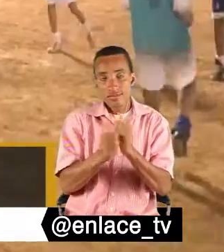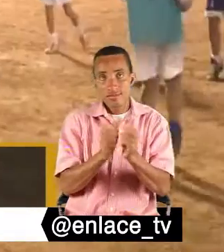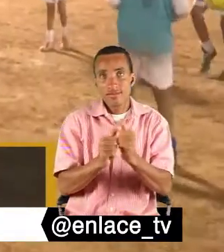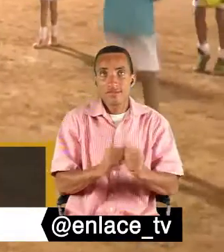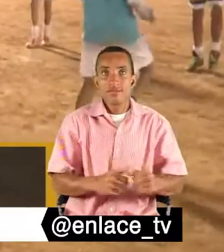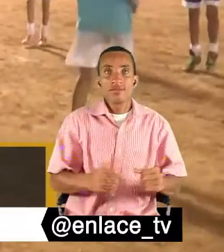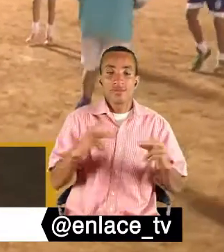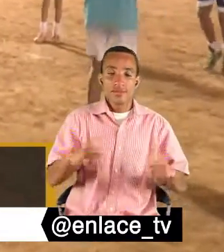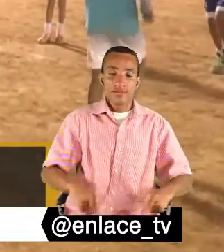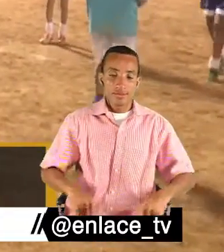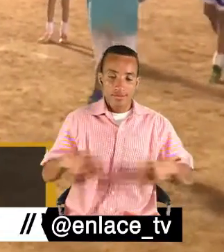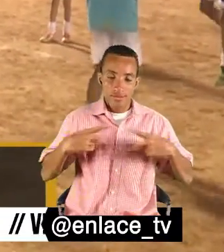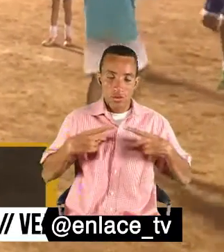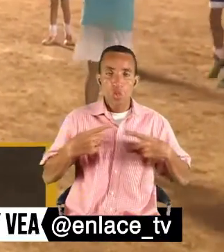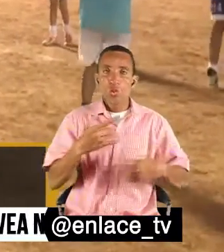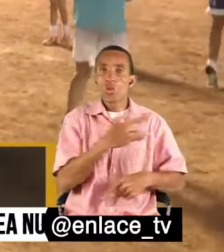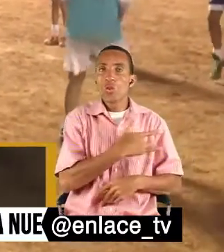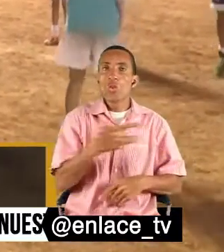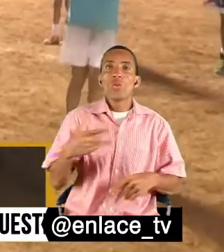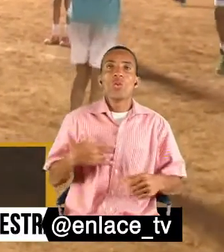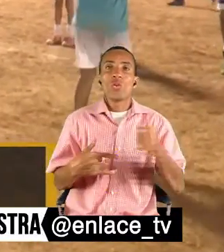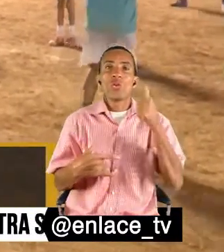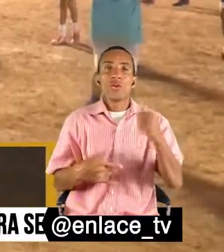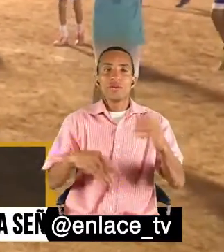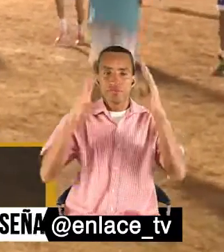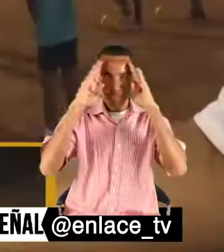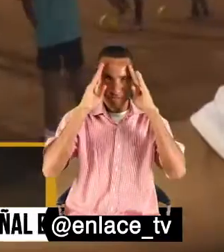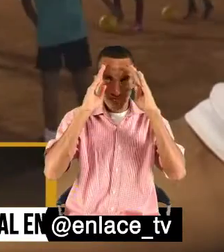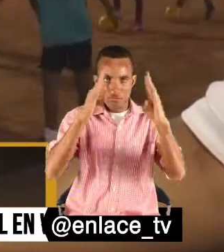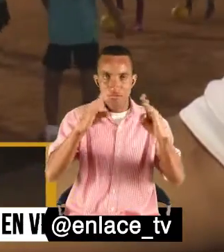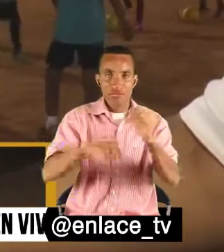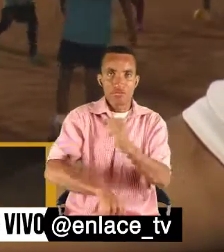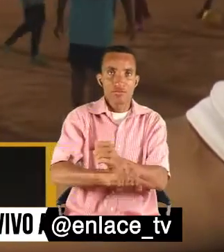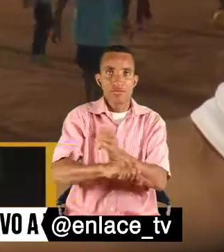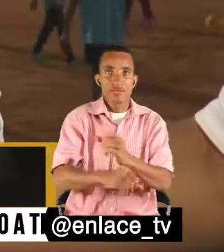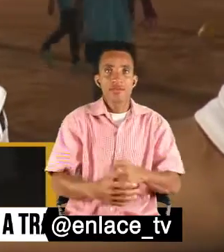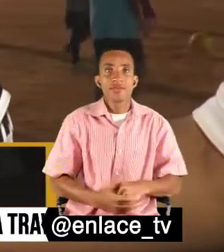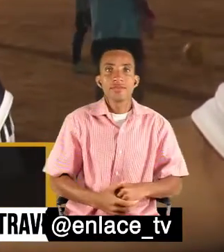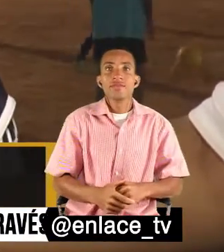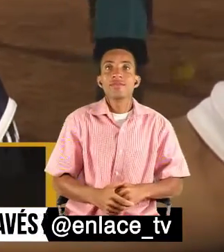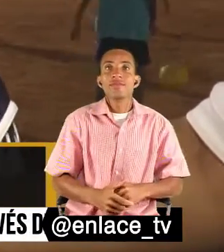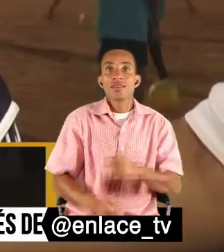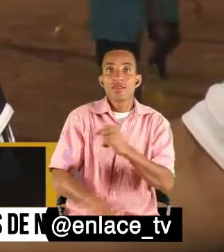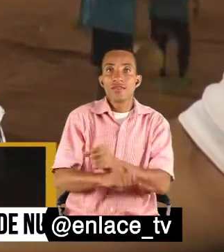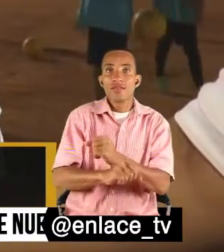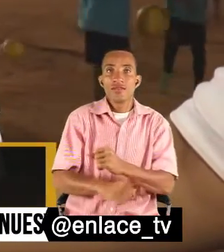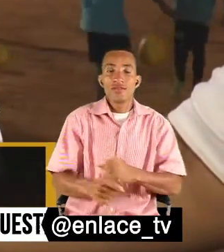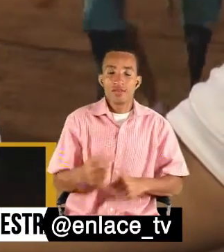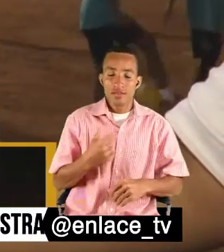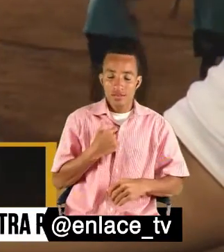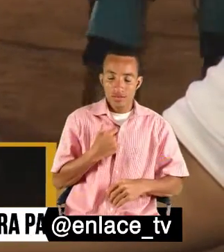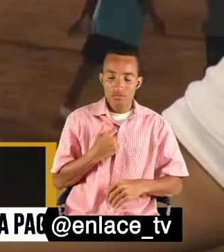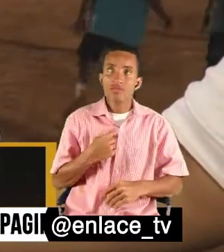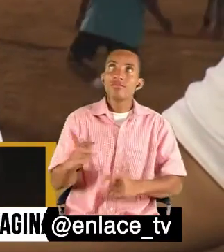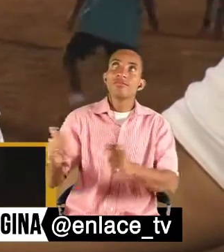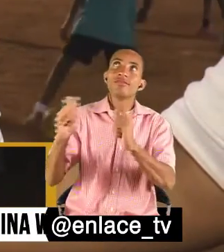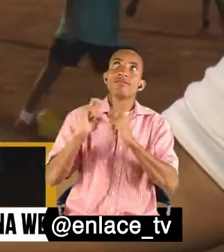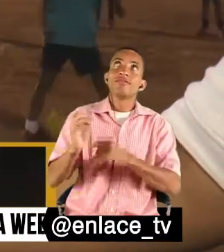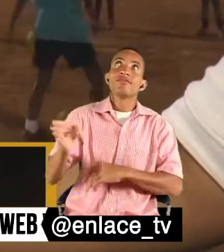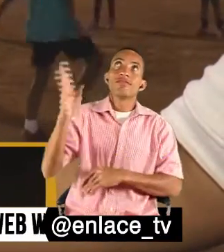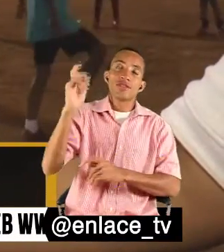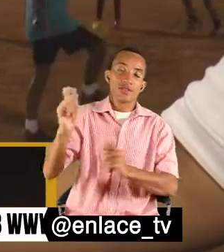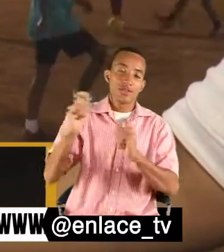de vida saludable y se proyectan como excelentes futbolistas. Un gran espíritu de fútbol que Dios me dio para mi vida. Quiero ser